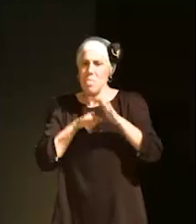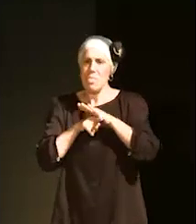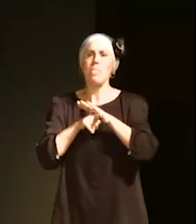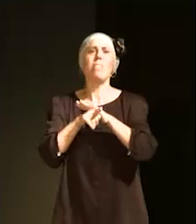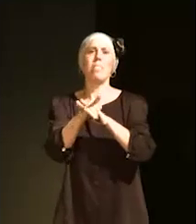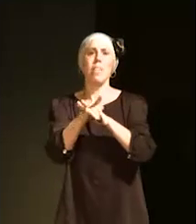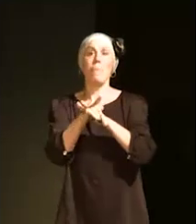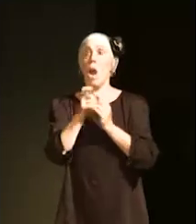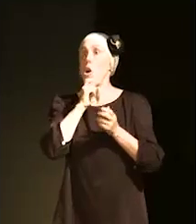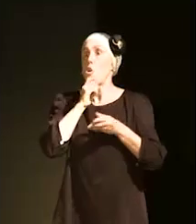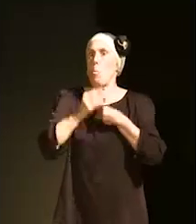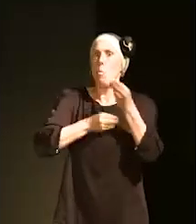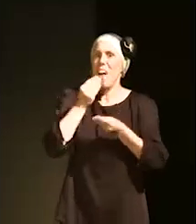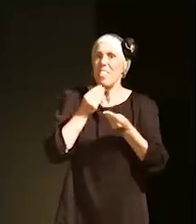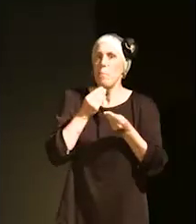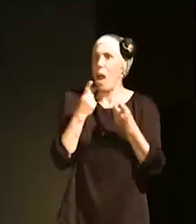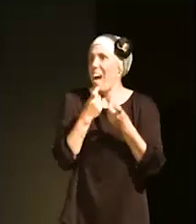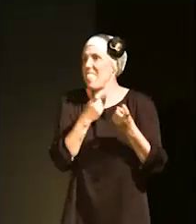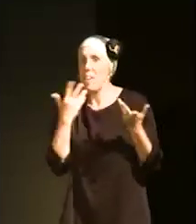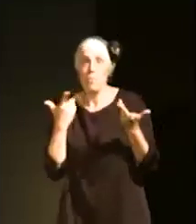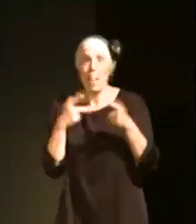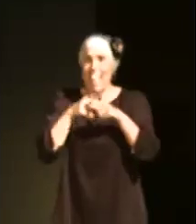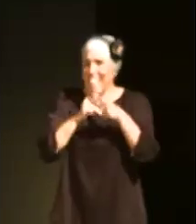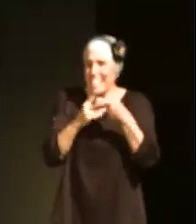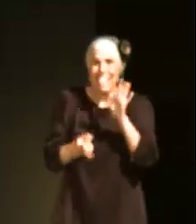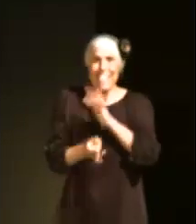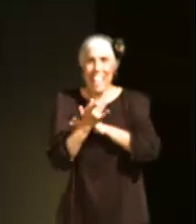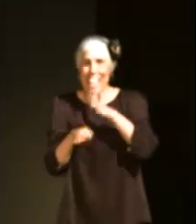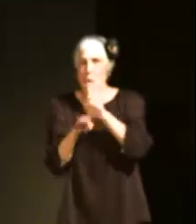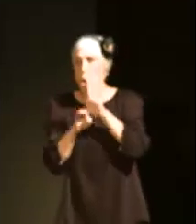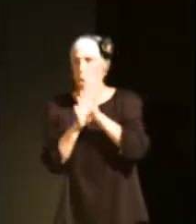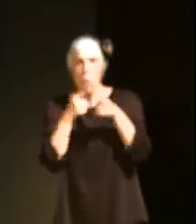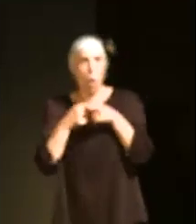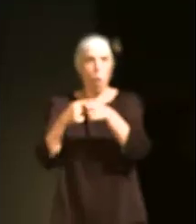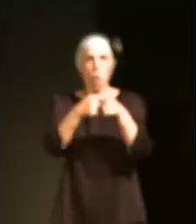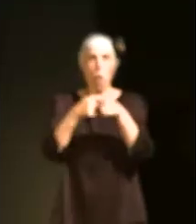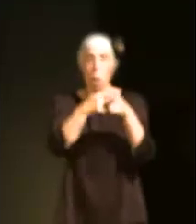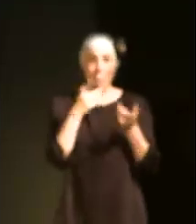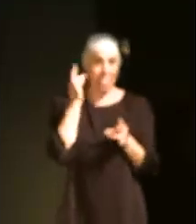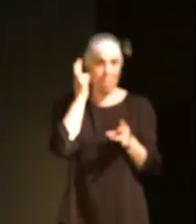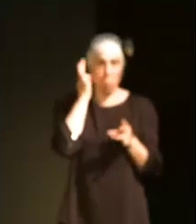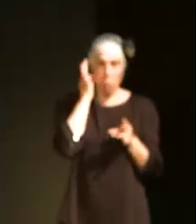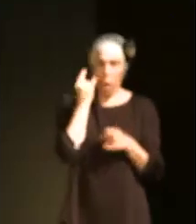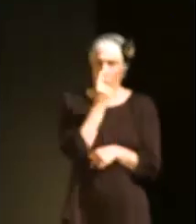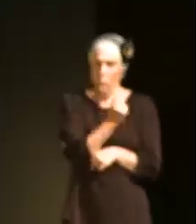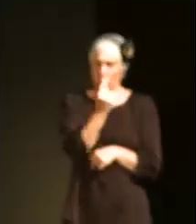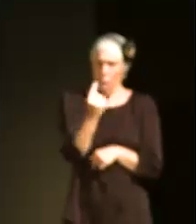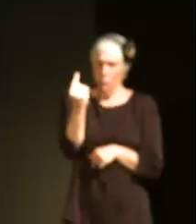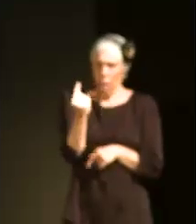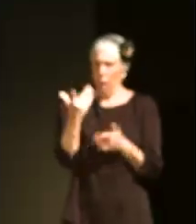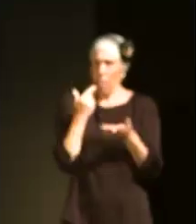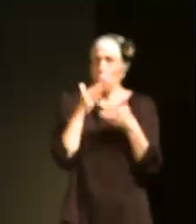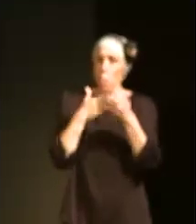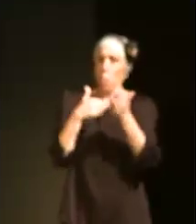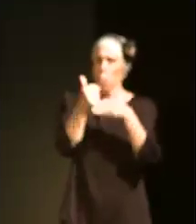facilitación de talleres y que era el compartir con otras y cada una en ese proceso debía asumir las tareas que